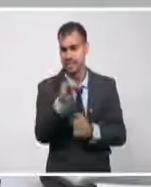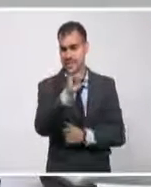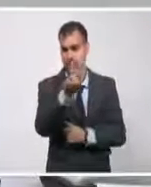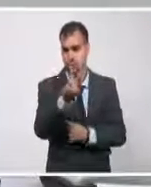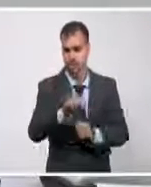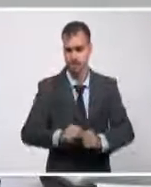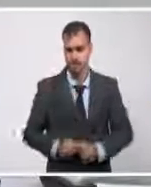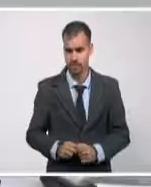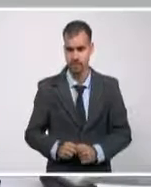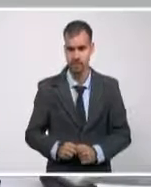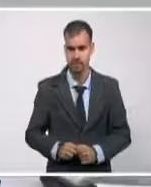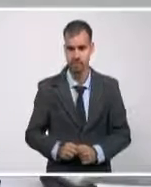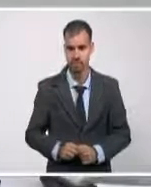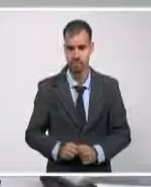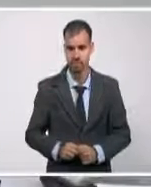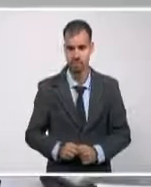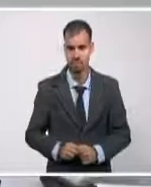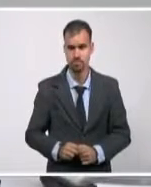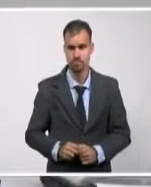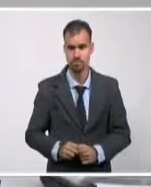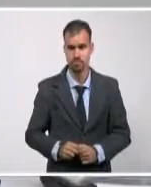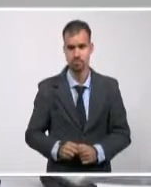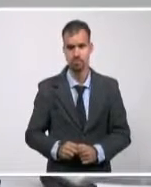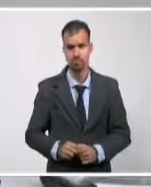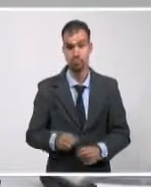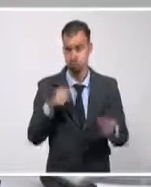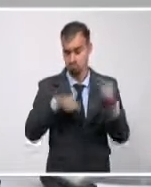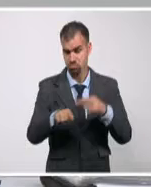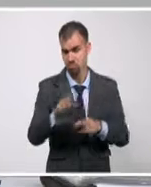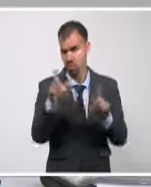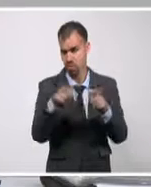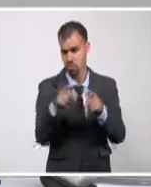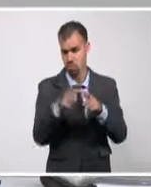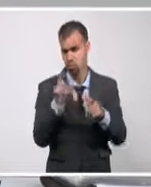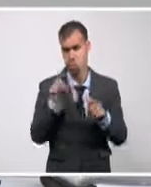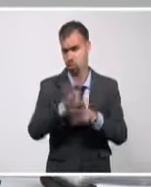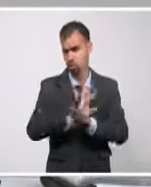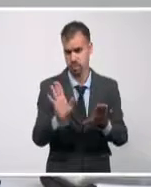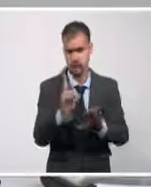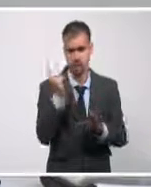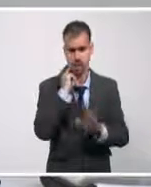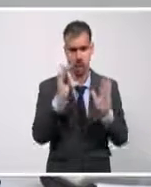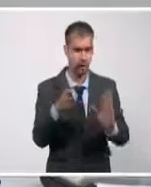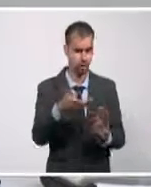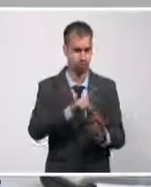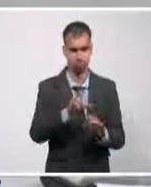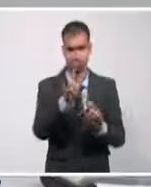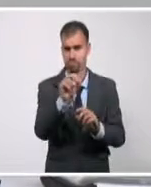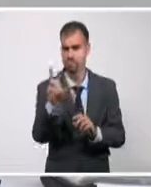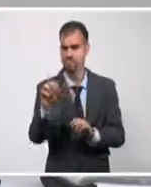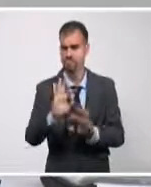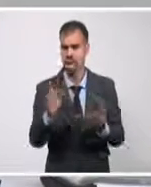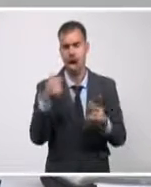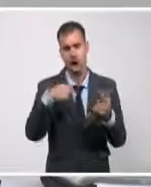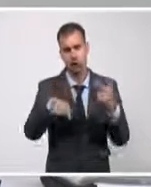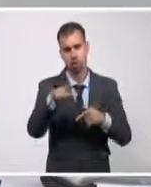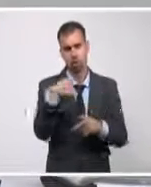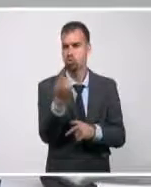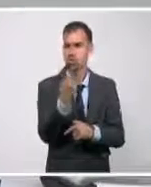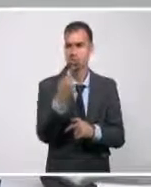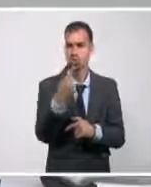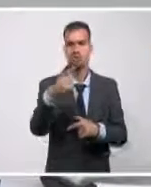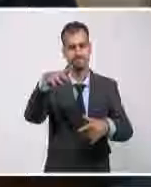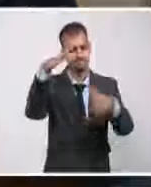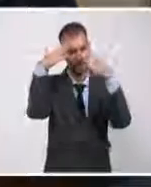Bueno, esta es la última reunión del Consejo de Ministros en el año y nos parece que es una ocasión propicia para expresar un abrazo agradecido